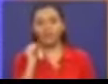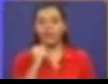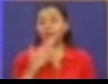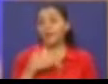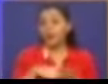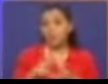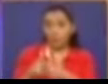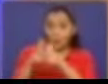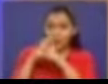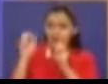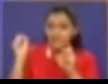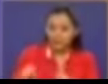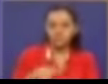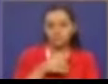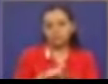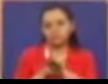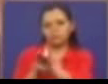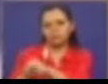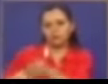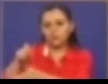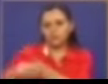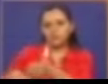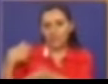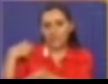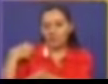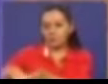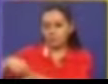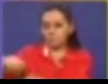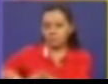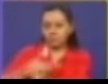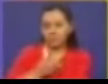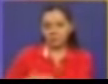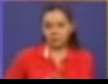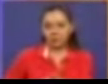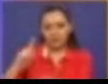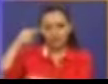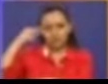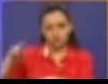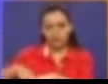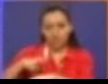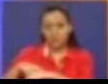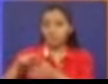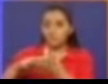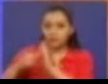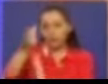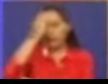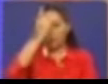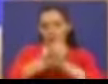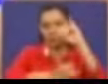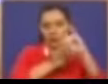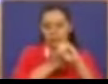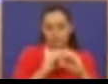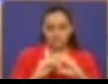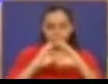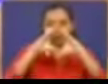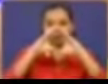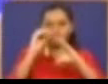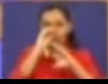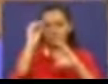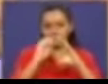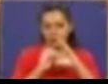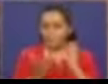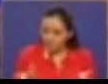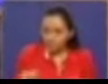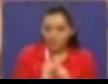el gobierno y eso es deuda externa de todo el país. Y esto nos incrementa este coeficiente. Bueno, sigamos, por favor.